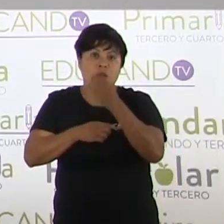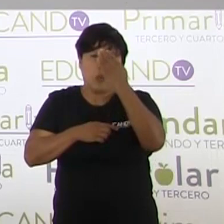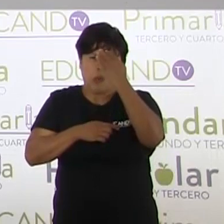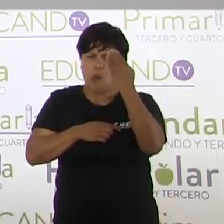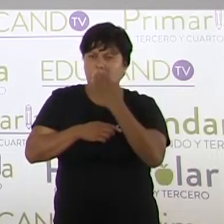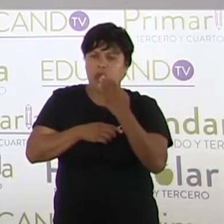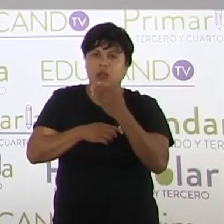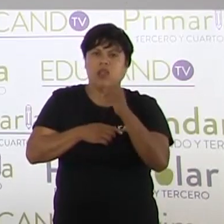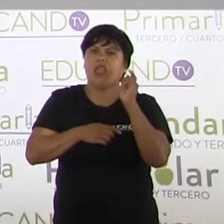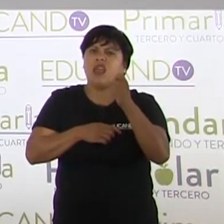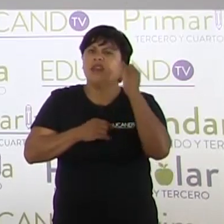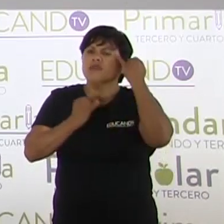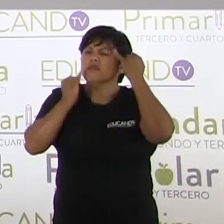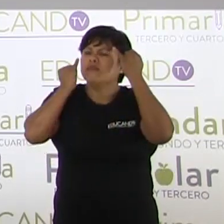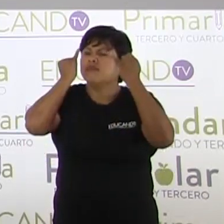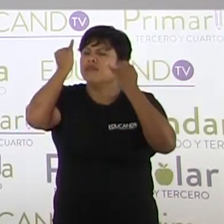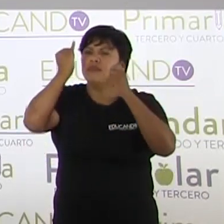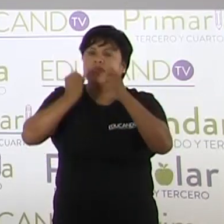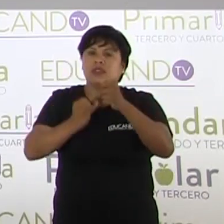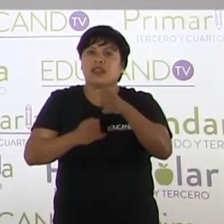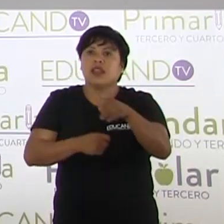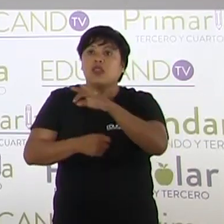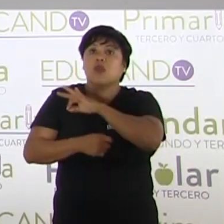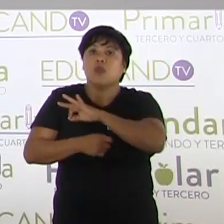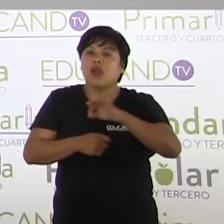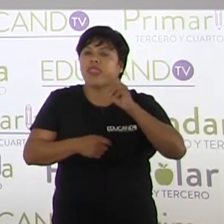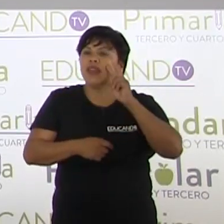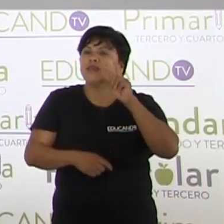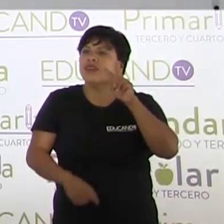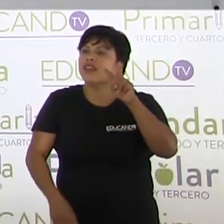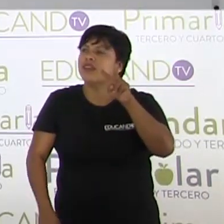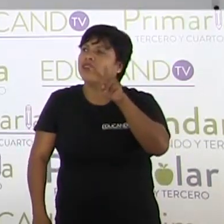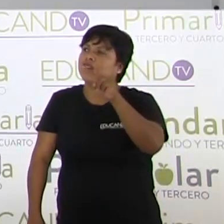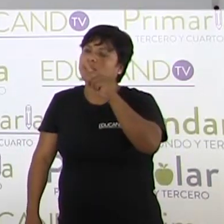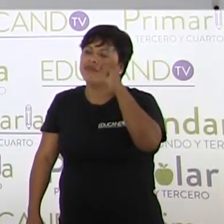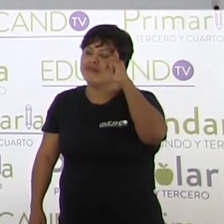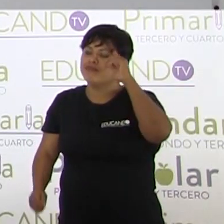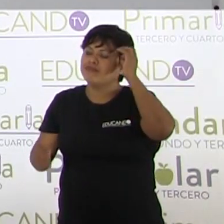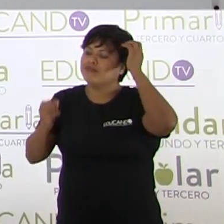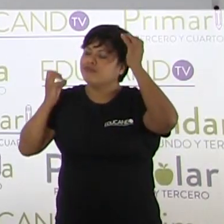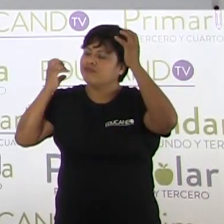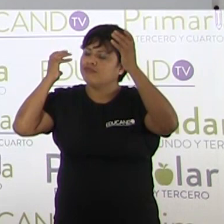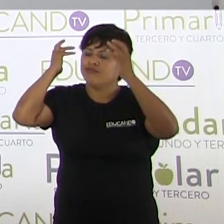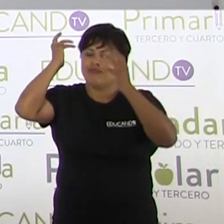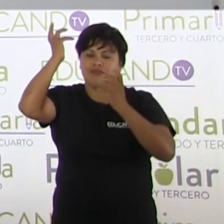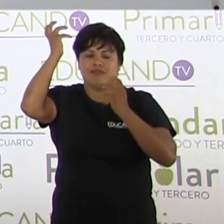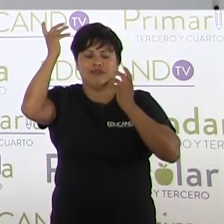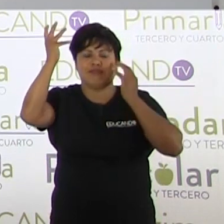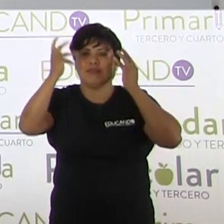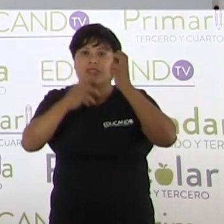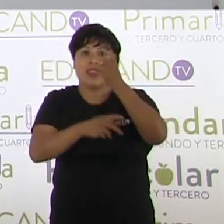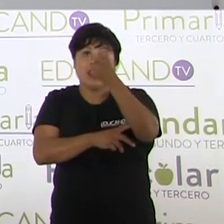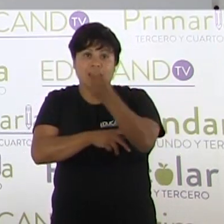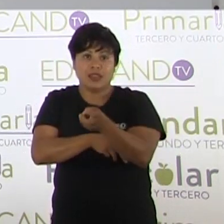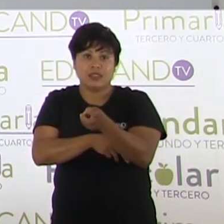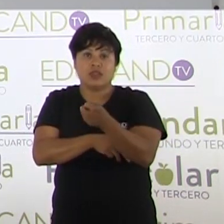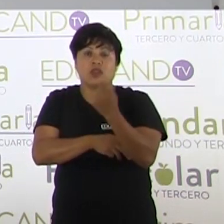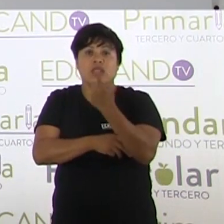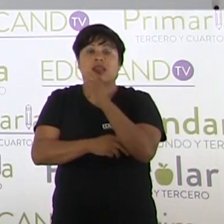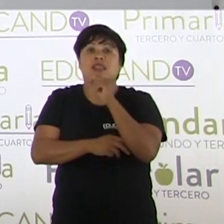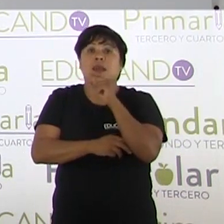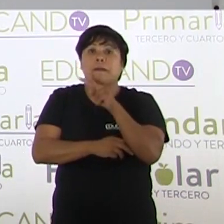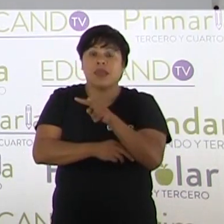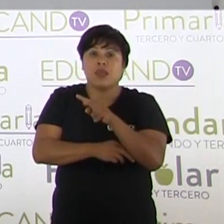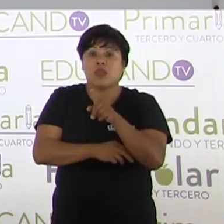de aquello que te va permitiendo construir ficción, aquello que